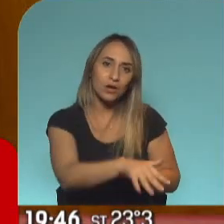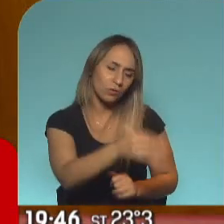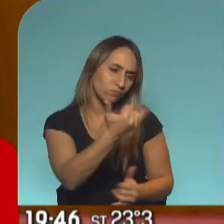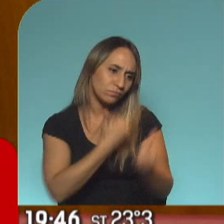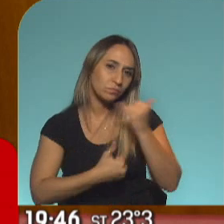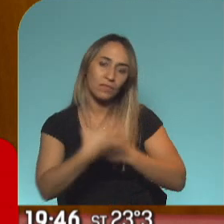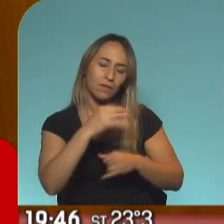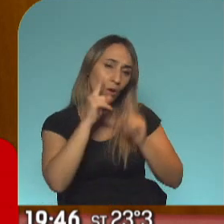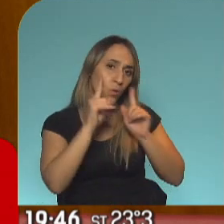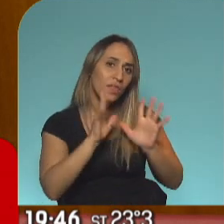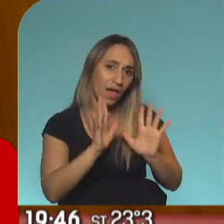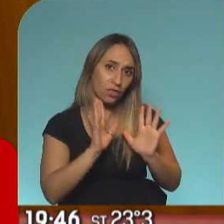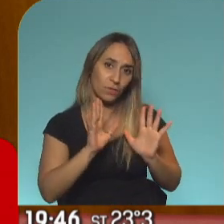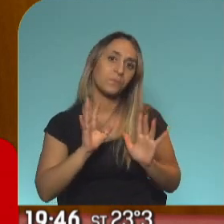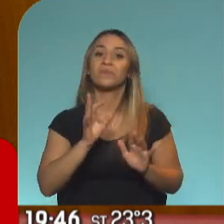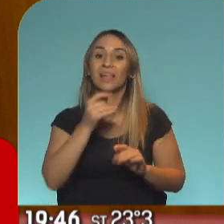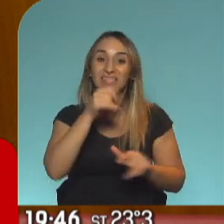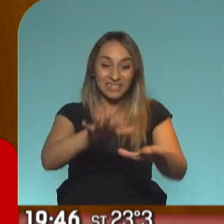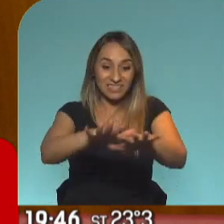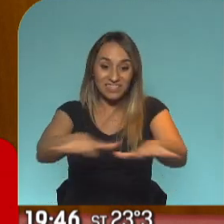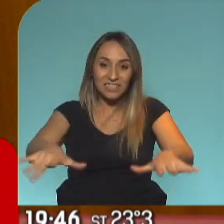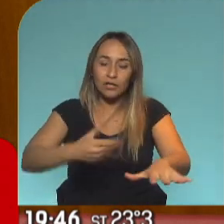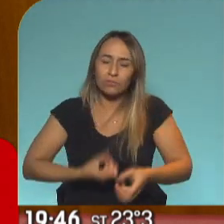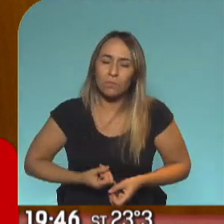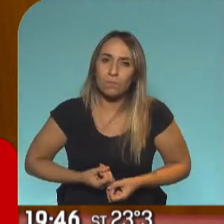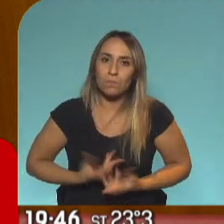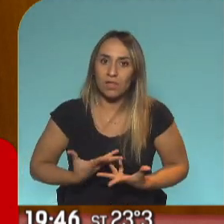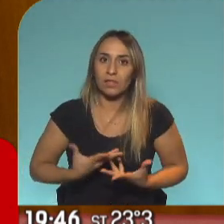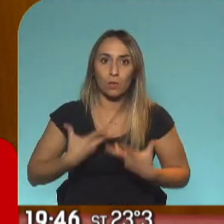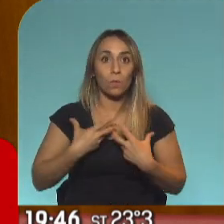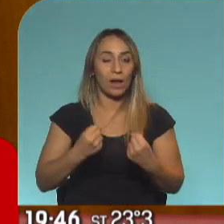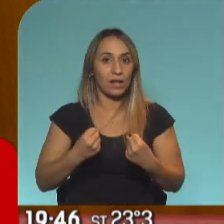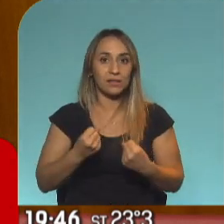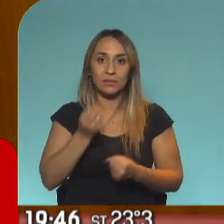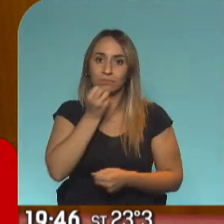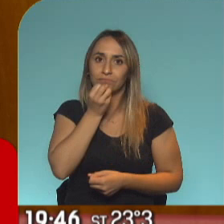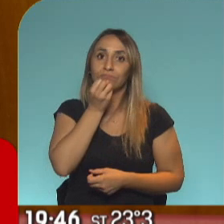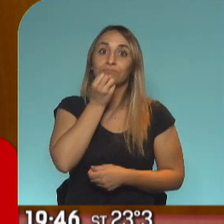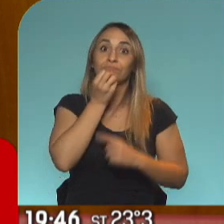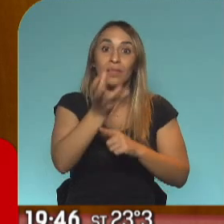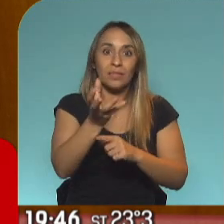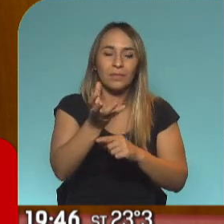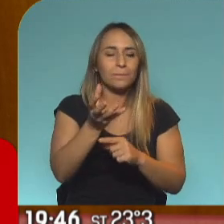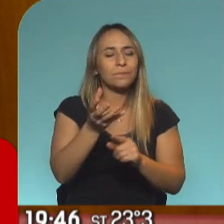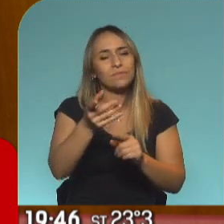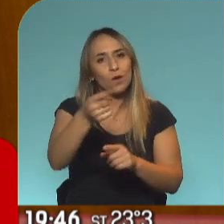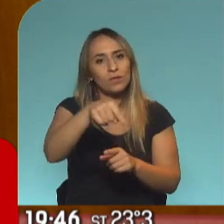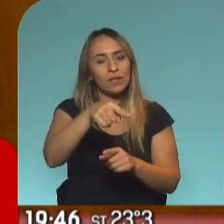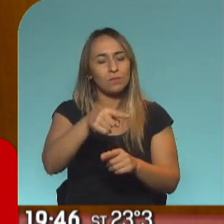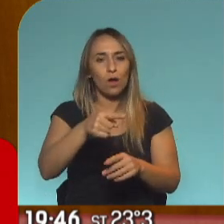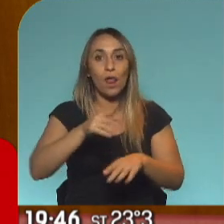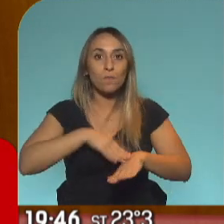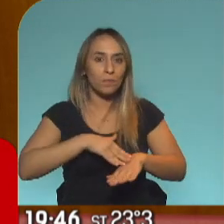Cuando estén con niños, que sean niños los que se atreven a poder decirles que traten de no